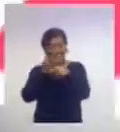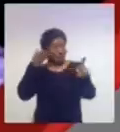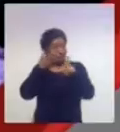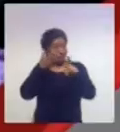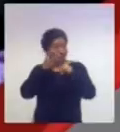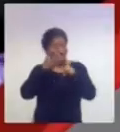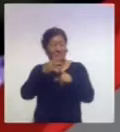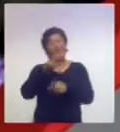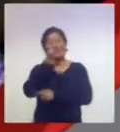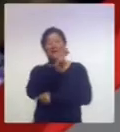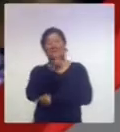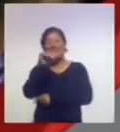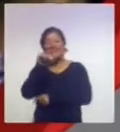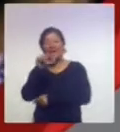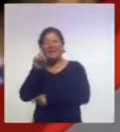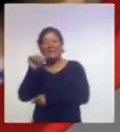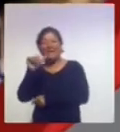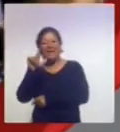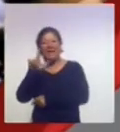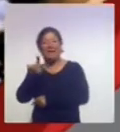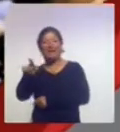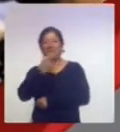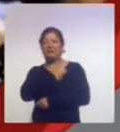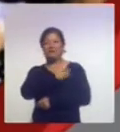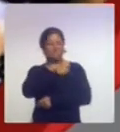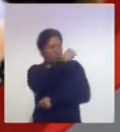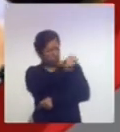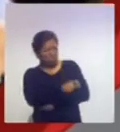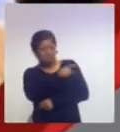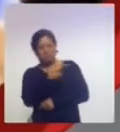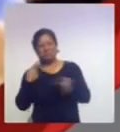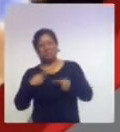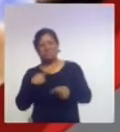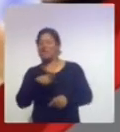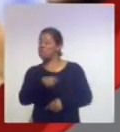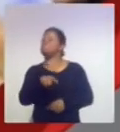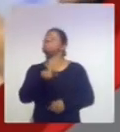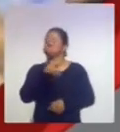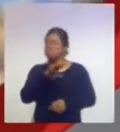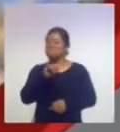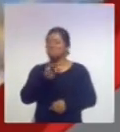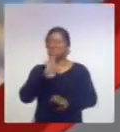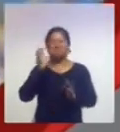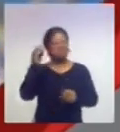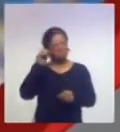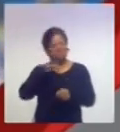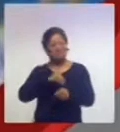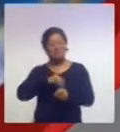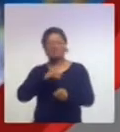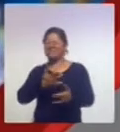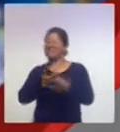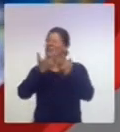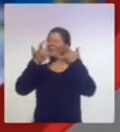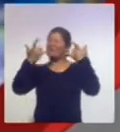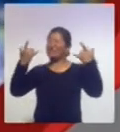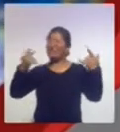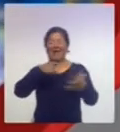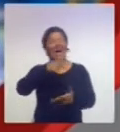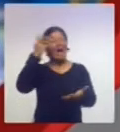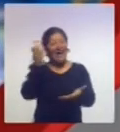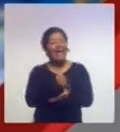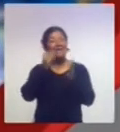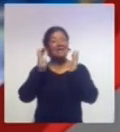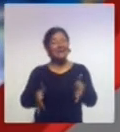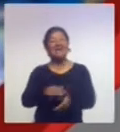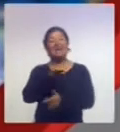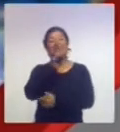lo que hizo Rafael Nadal. Vaya, este español que sin duda se coloca ya para ser de los más grandes en toda la historia al ganar su Grand Slam